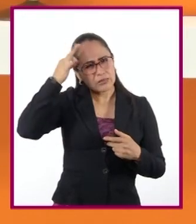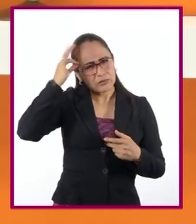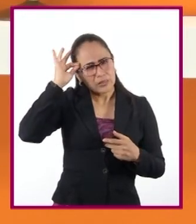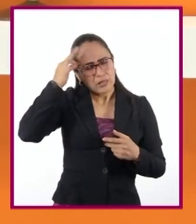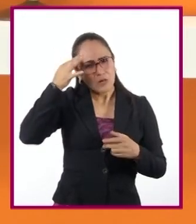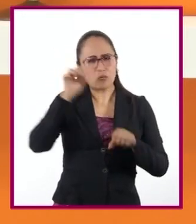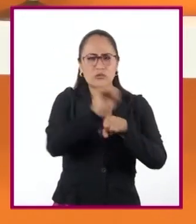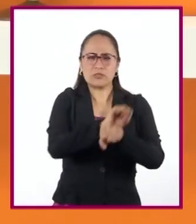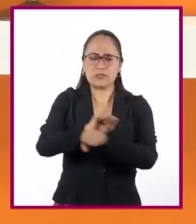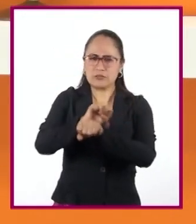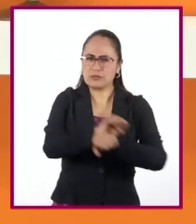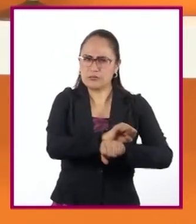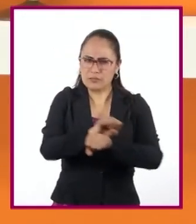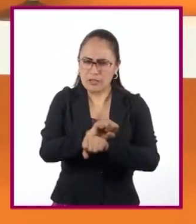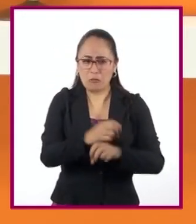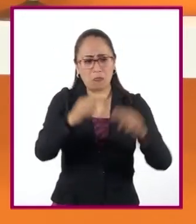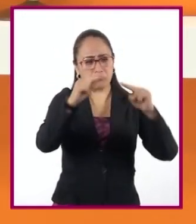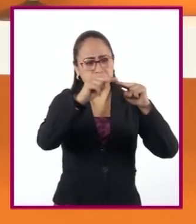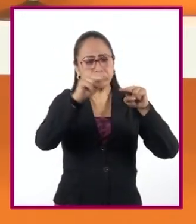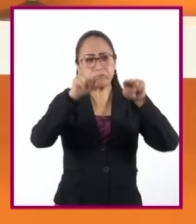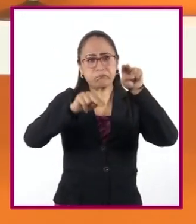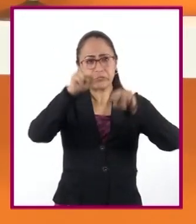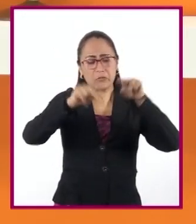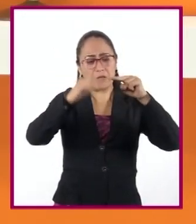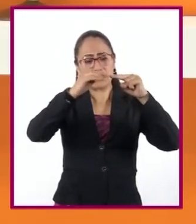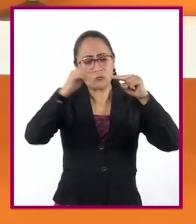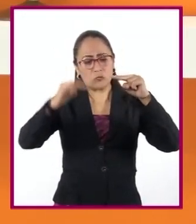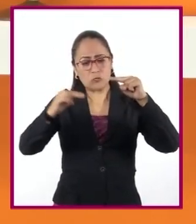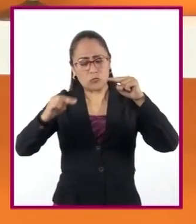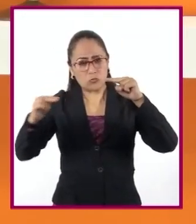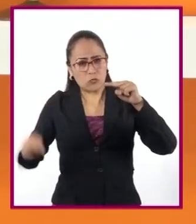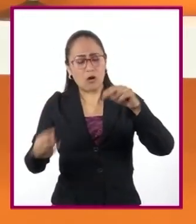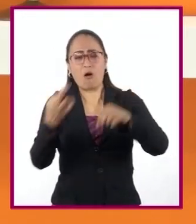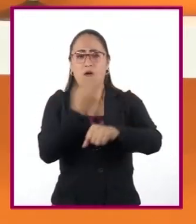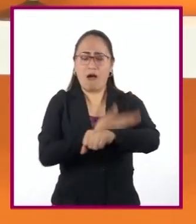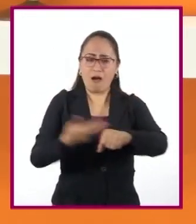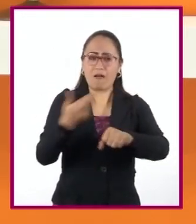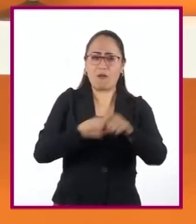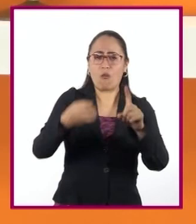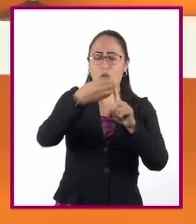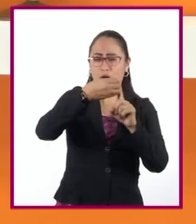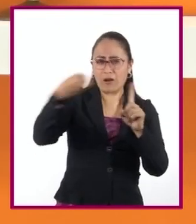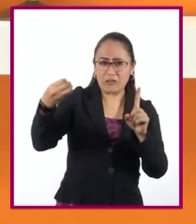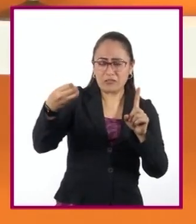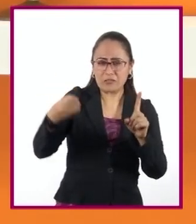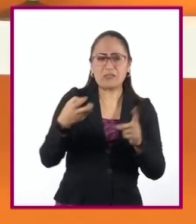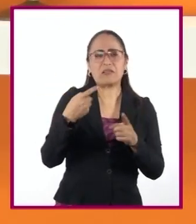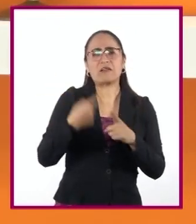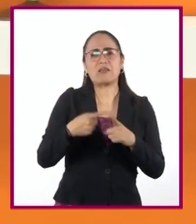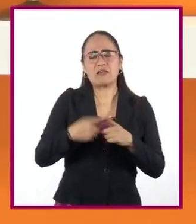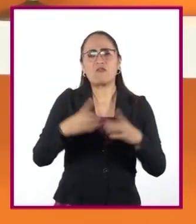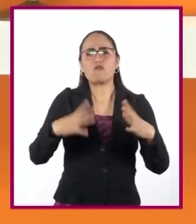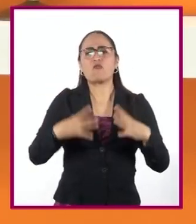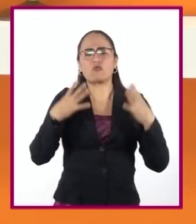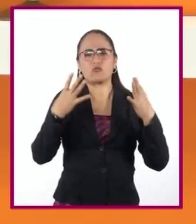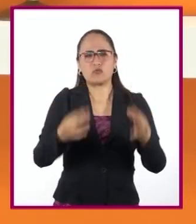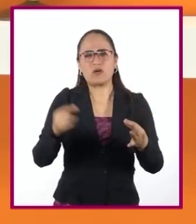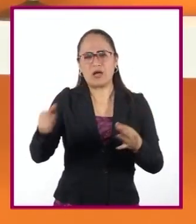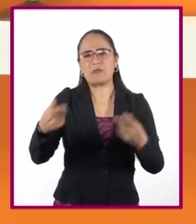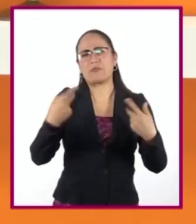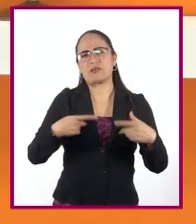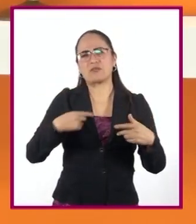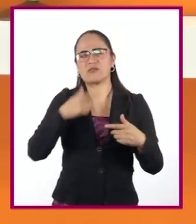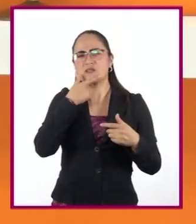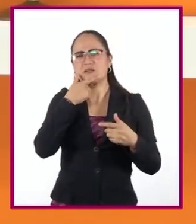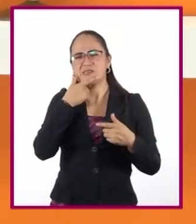esclavos. ¡Interesante! Ahora sabemos que la organización de las 13 colonias fue fundada por colonos inmigrantes